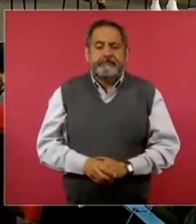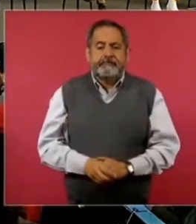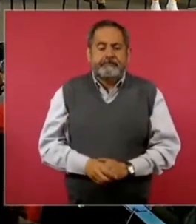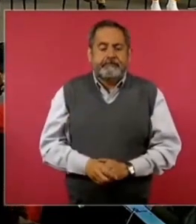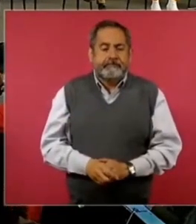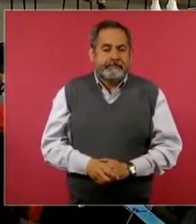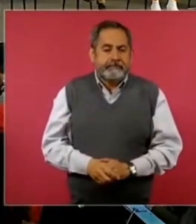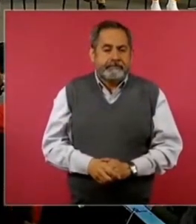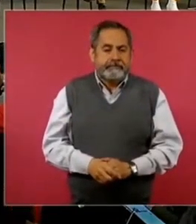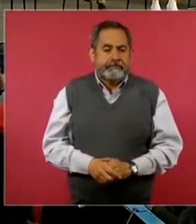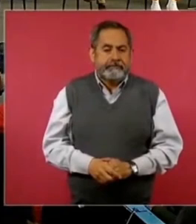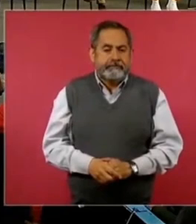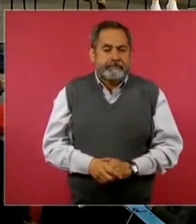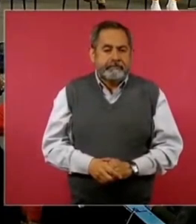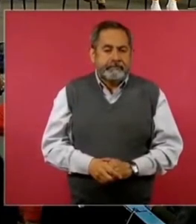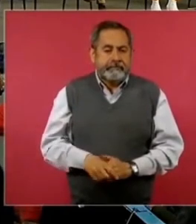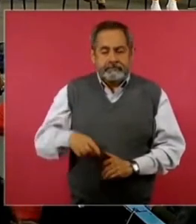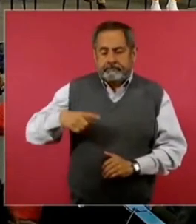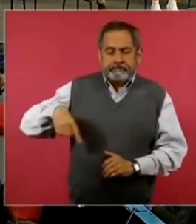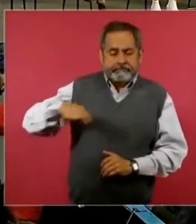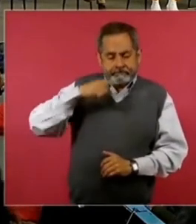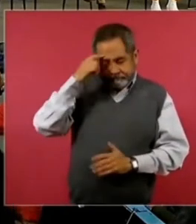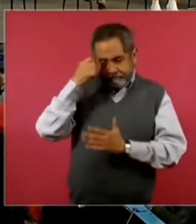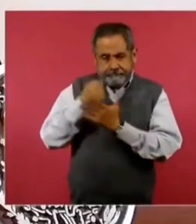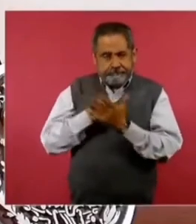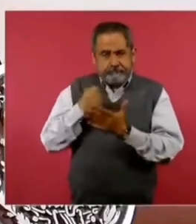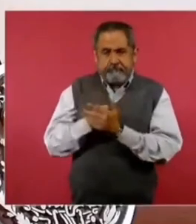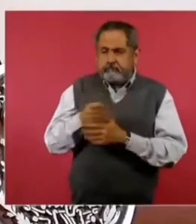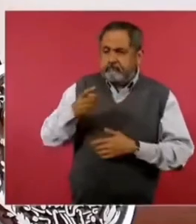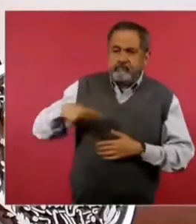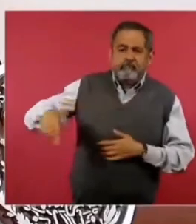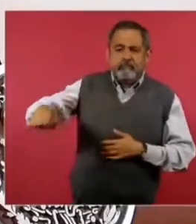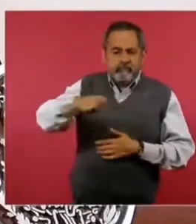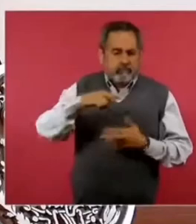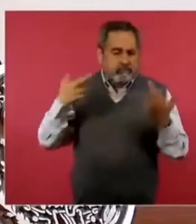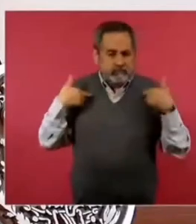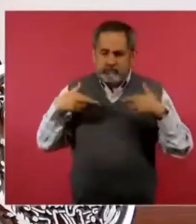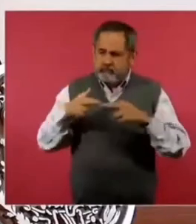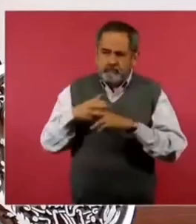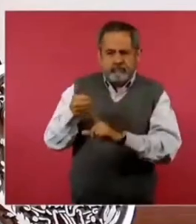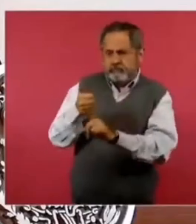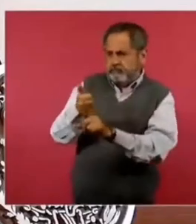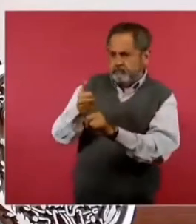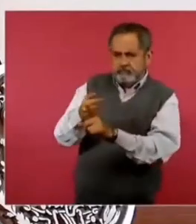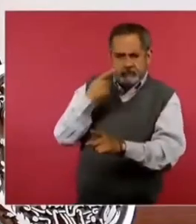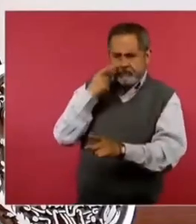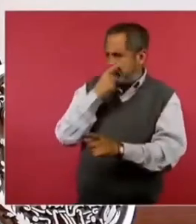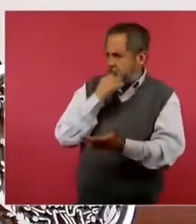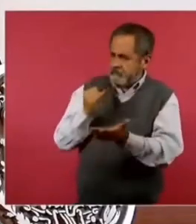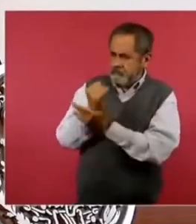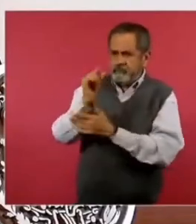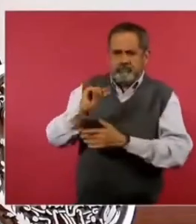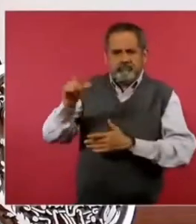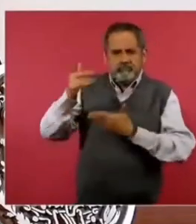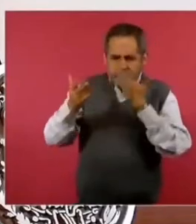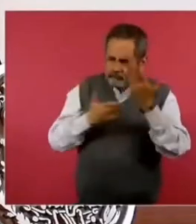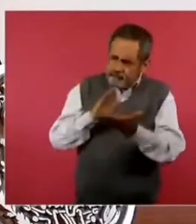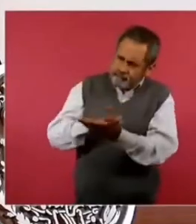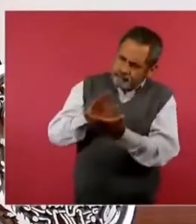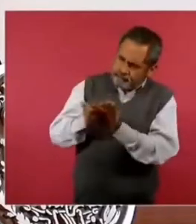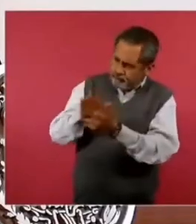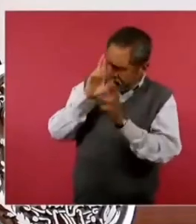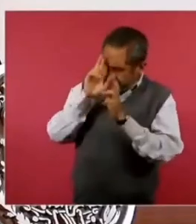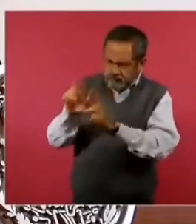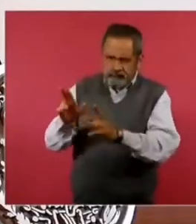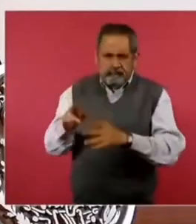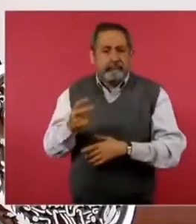2024-2025. Luchar porque la autonomía profesional de los maestros sea reconocida ha